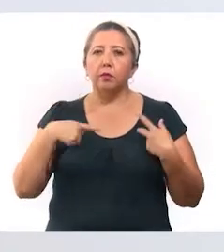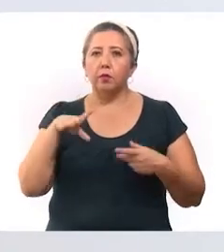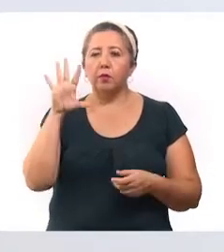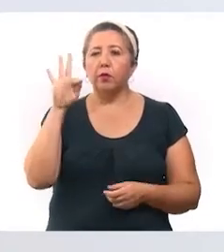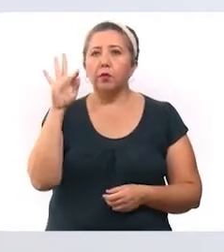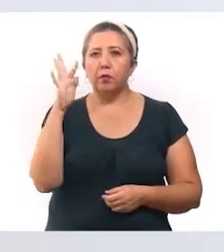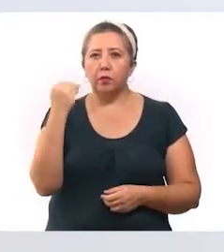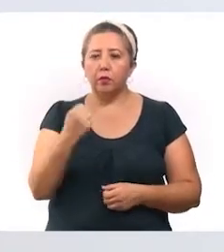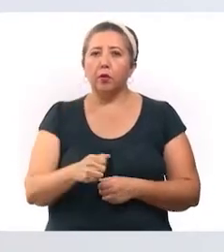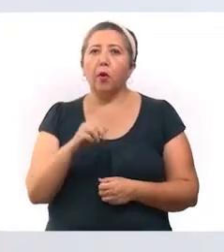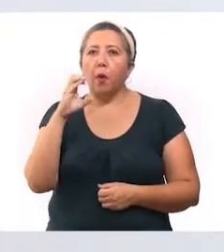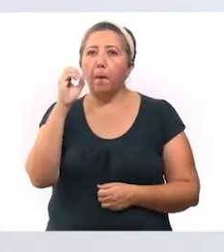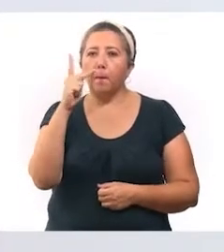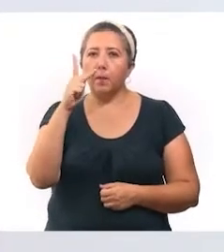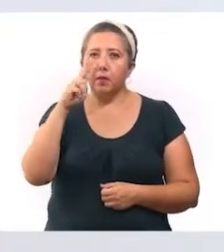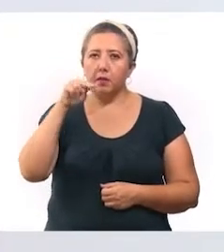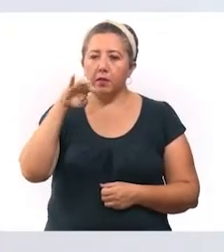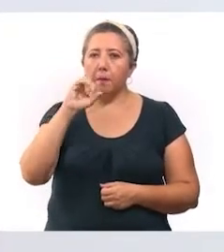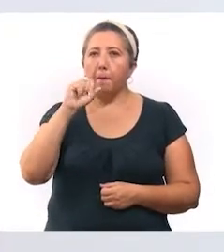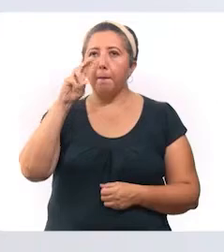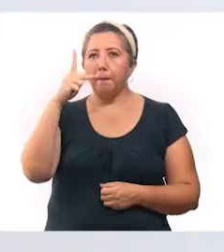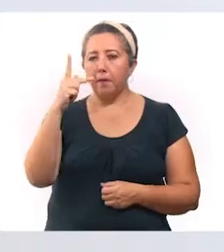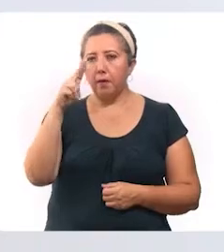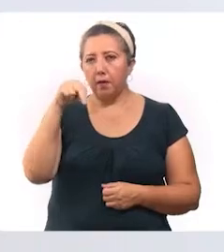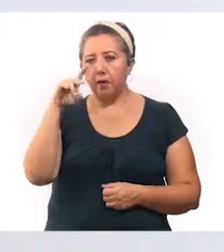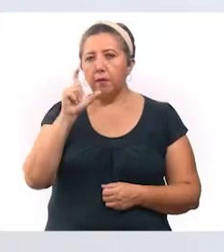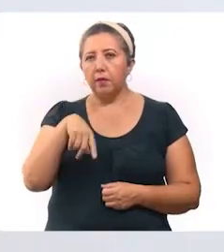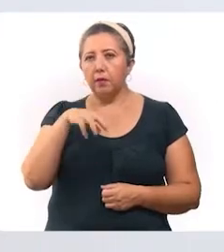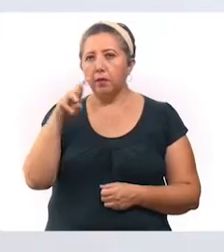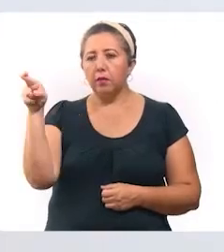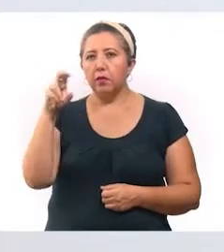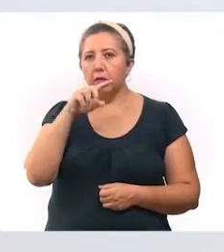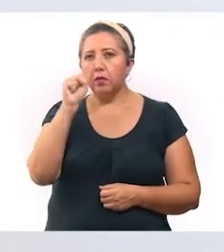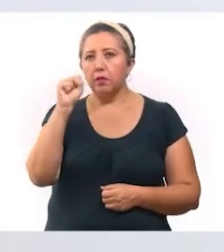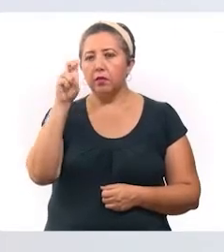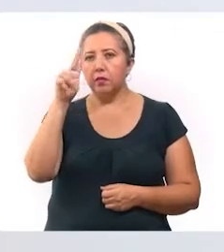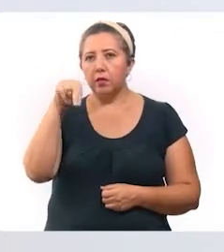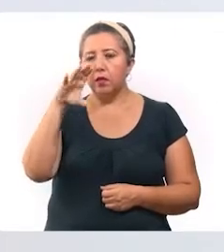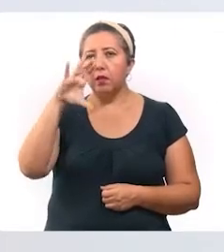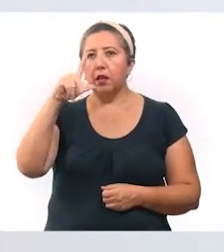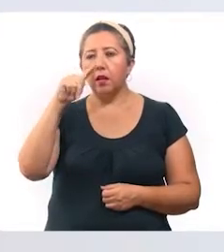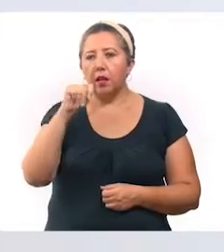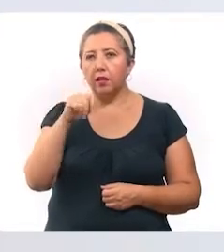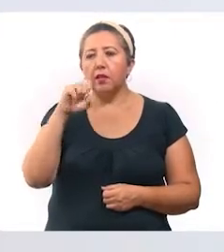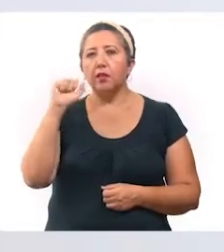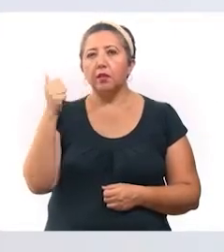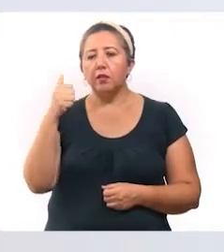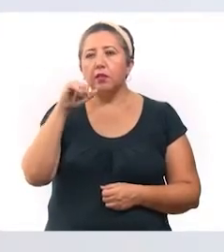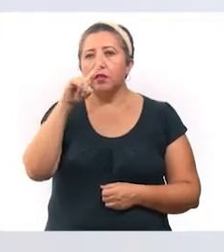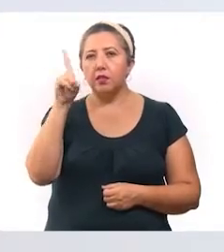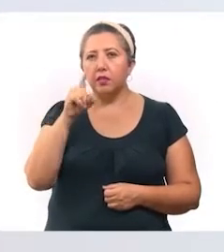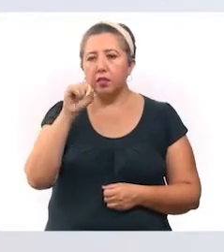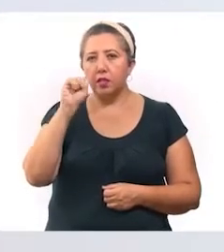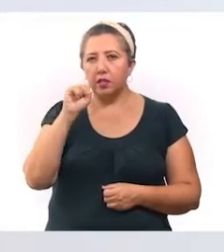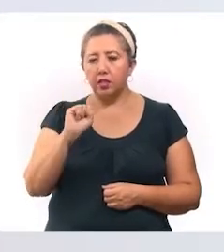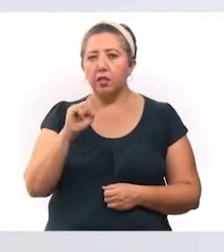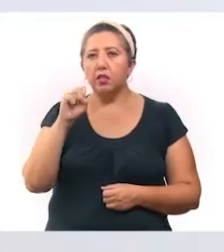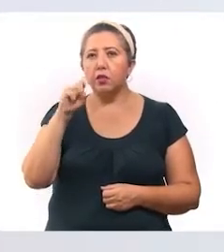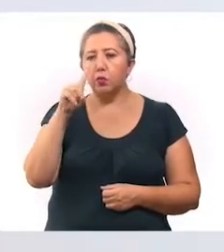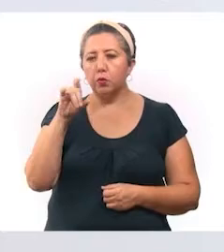a 49 años de Opichén, Panabá, Quintana Roo, Samajil, Sanacat, Santa Elena, Sinanché, Sutzal y